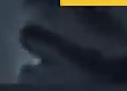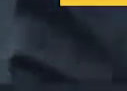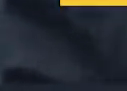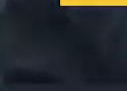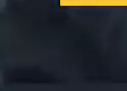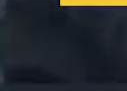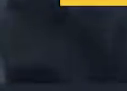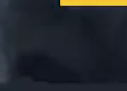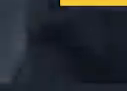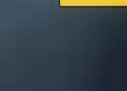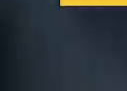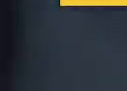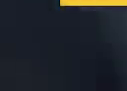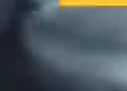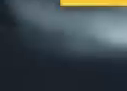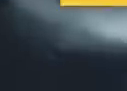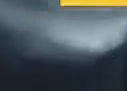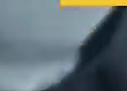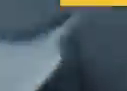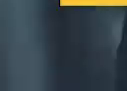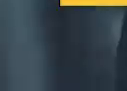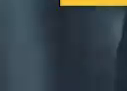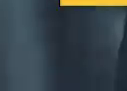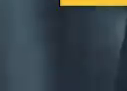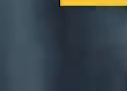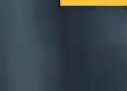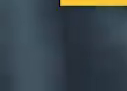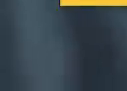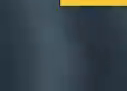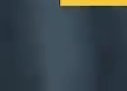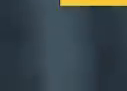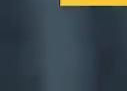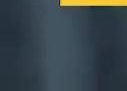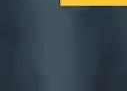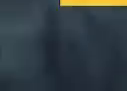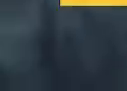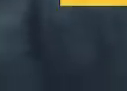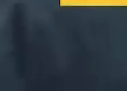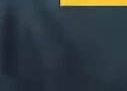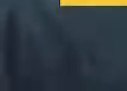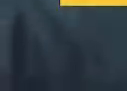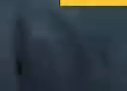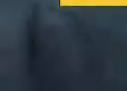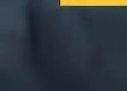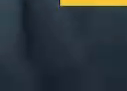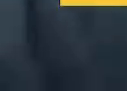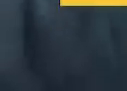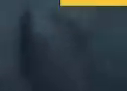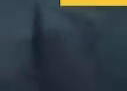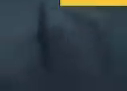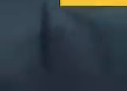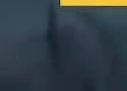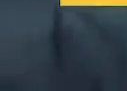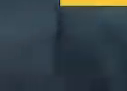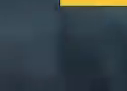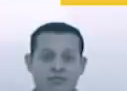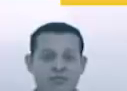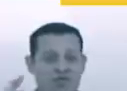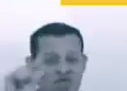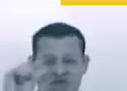casa presidencial. ¡Dictador! Cobarde en televisión nacional, ausente,